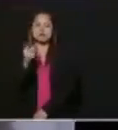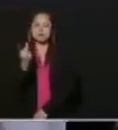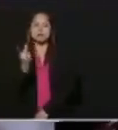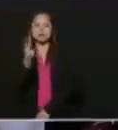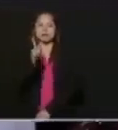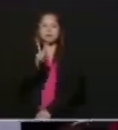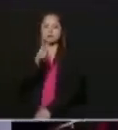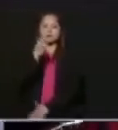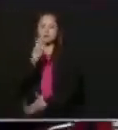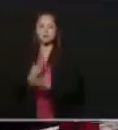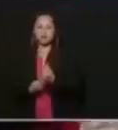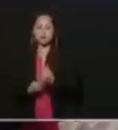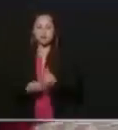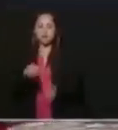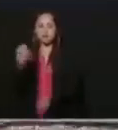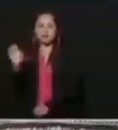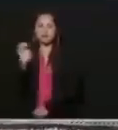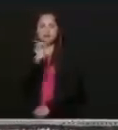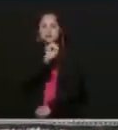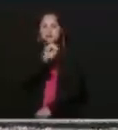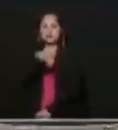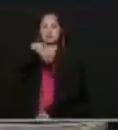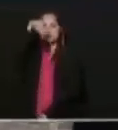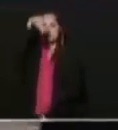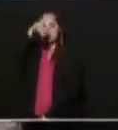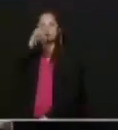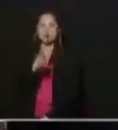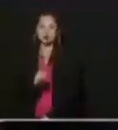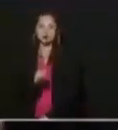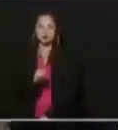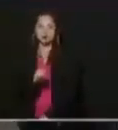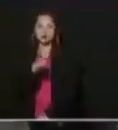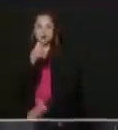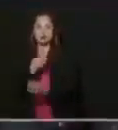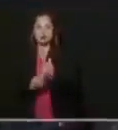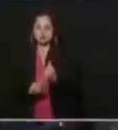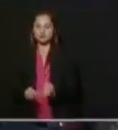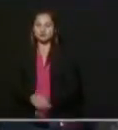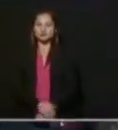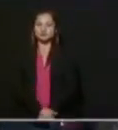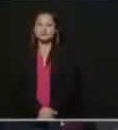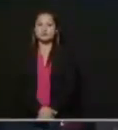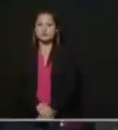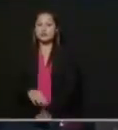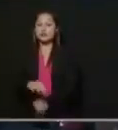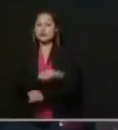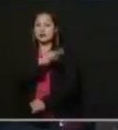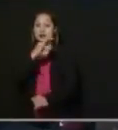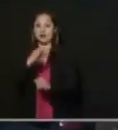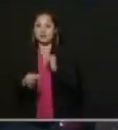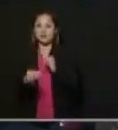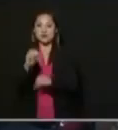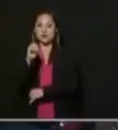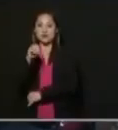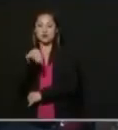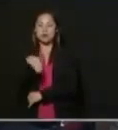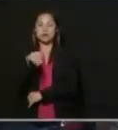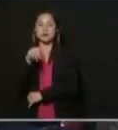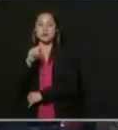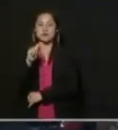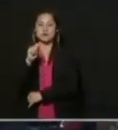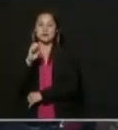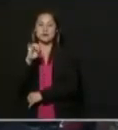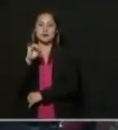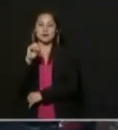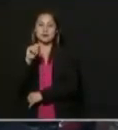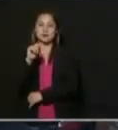este-oeste, norte-sur. Y al final terminan con la invocación al dios dual, que es el Ometeot. Para saludar a